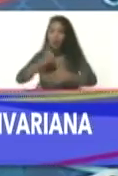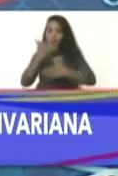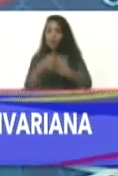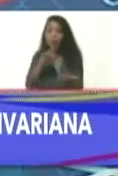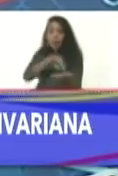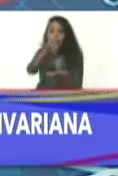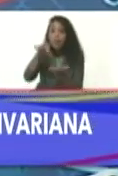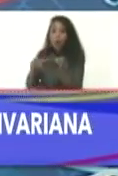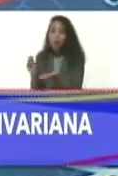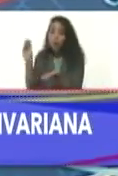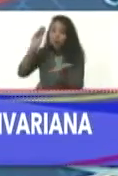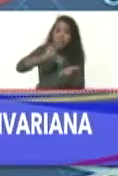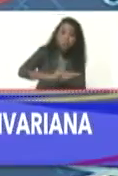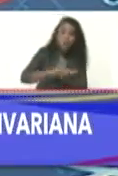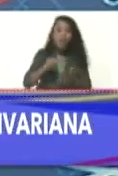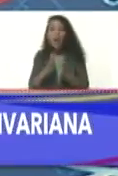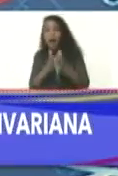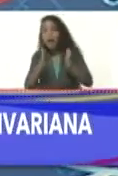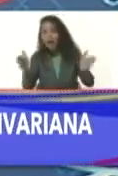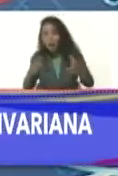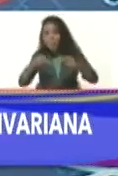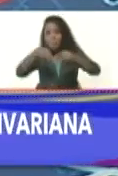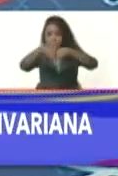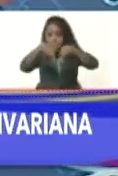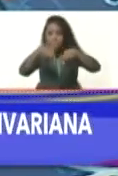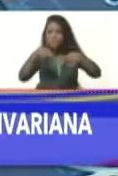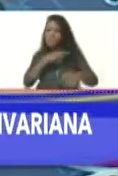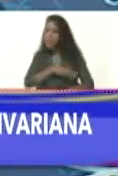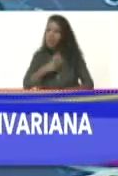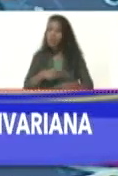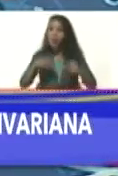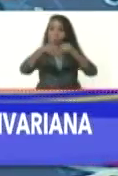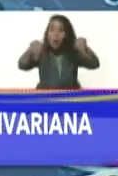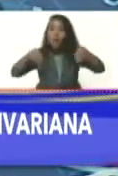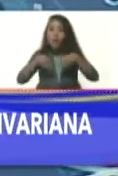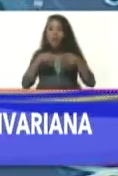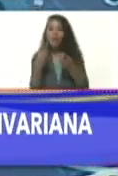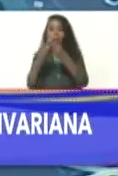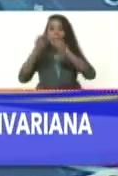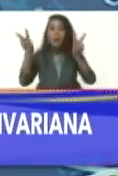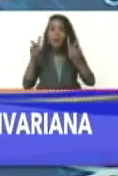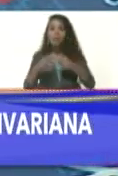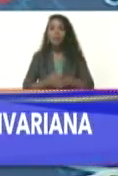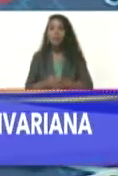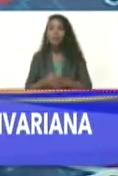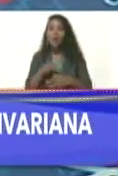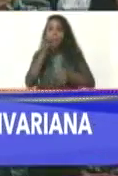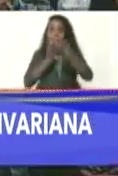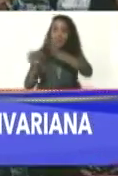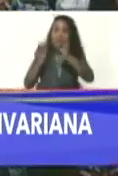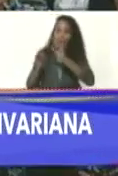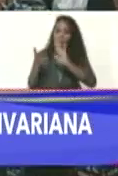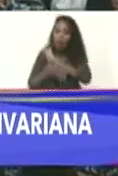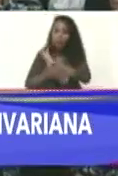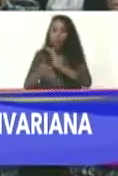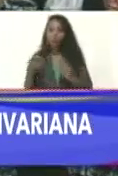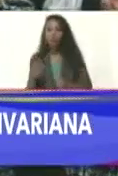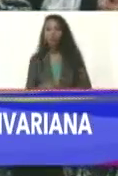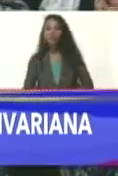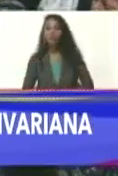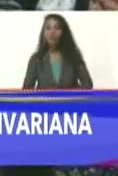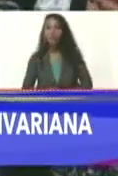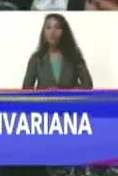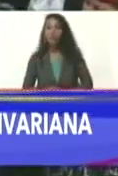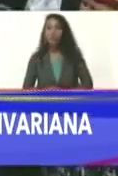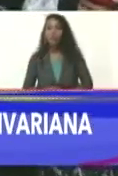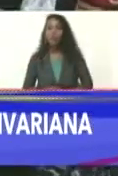estratégico aplicación de la gran misión Cuadrantes de Paz. ¿Cómo es este proyecto? Reverol, por favor, dame algún detalle. Sí, mi